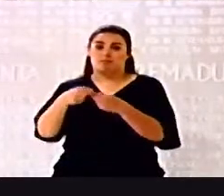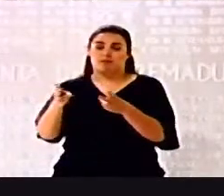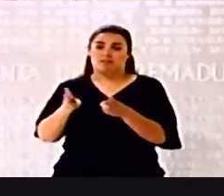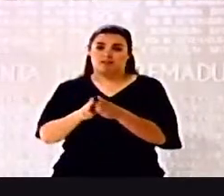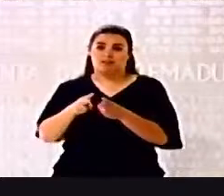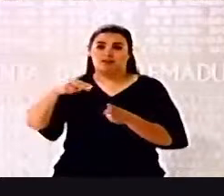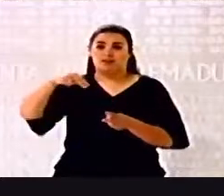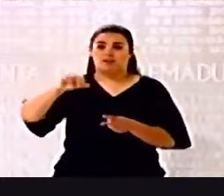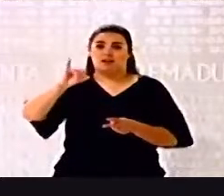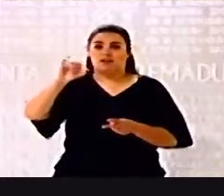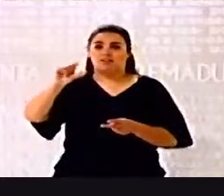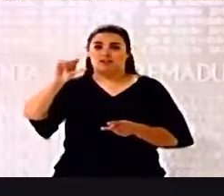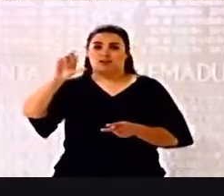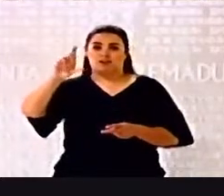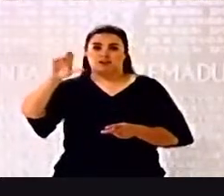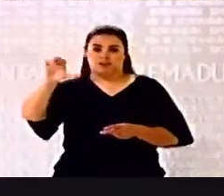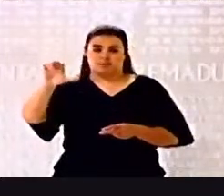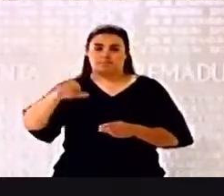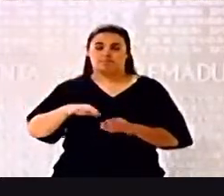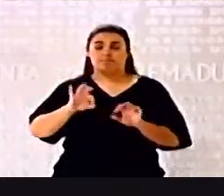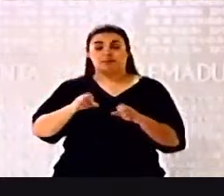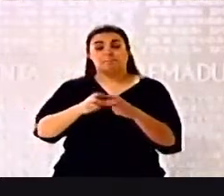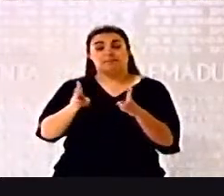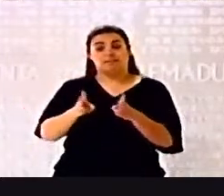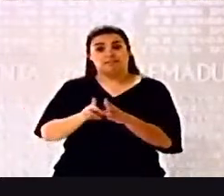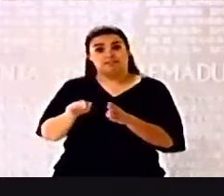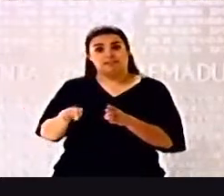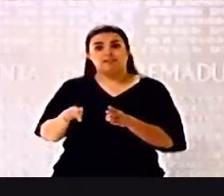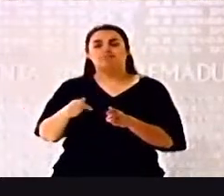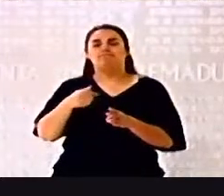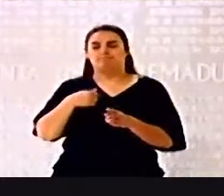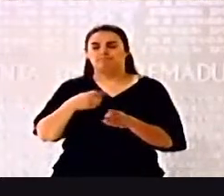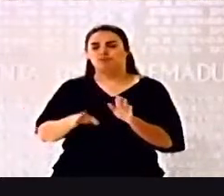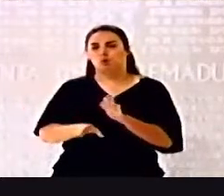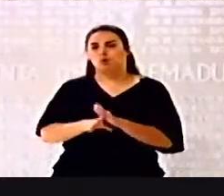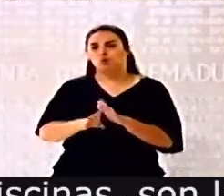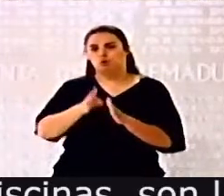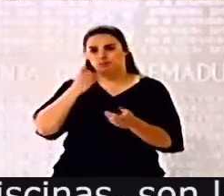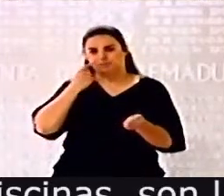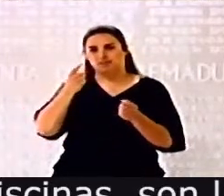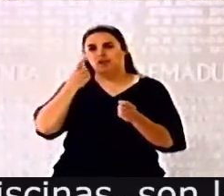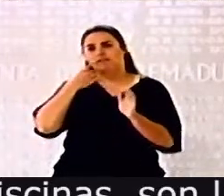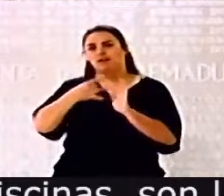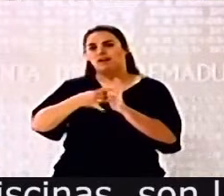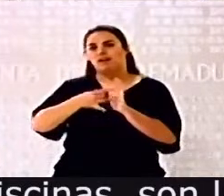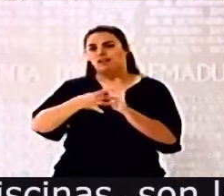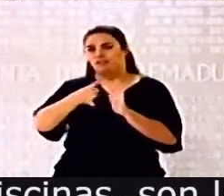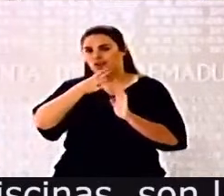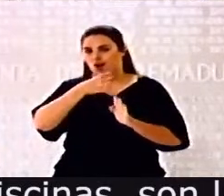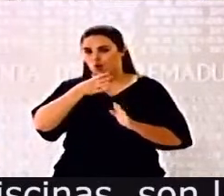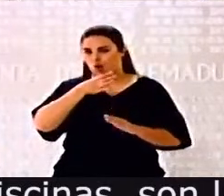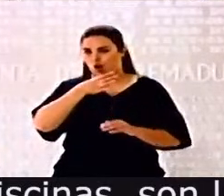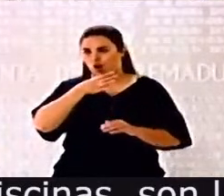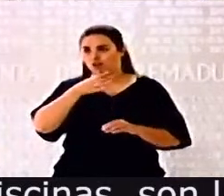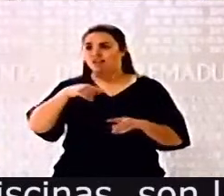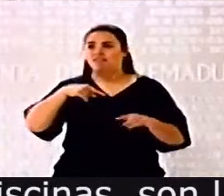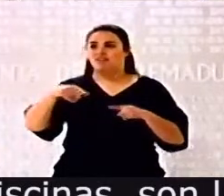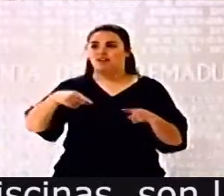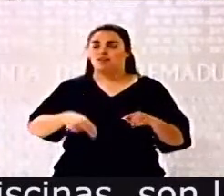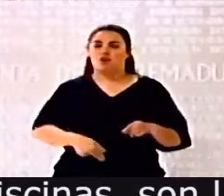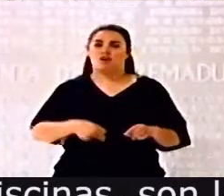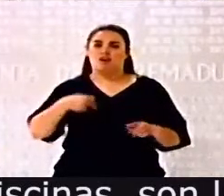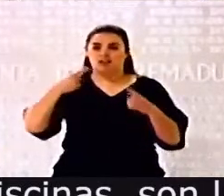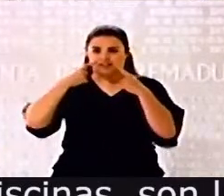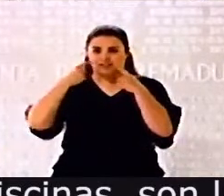NAIADE. Son las piscinas que vamos a seguir la calidad del agua desde la Dirección General de